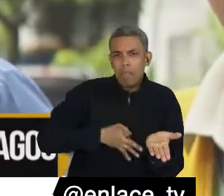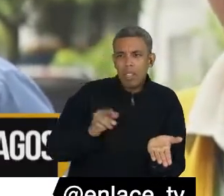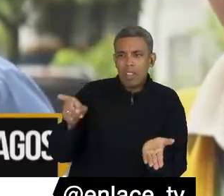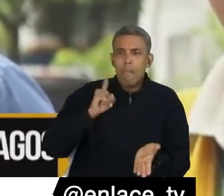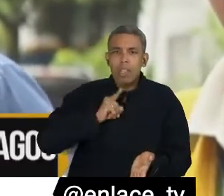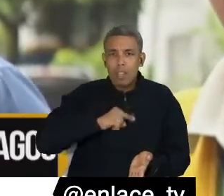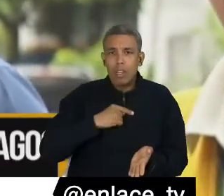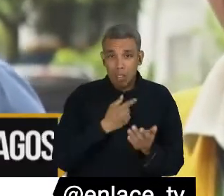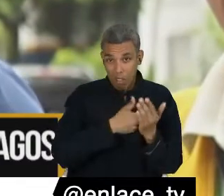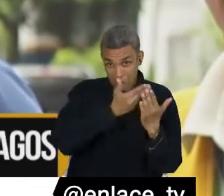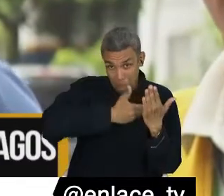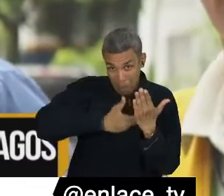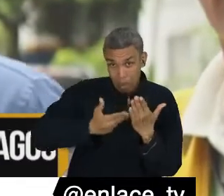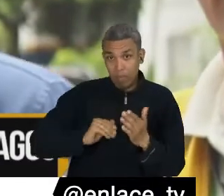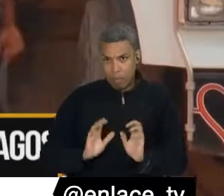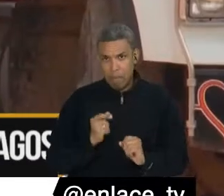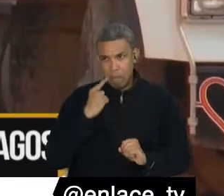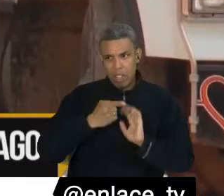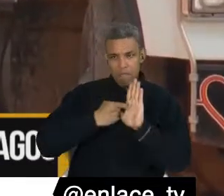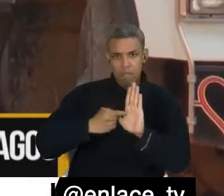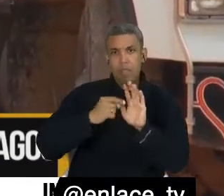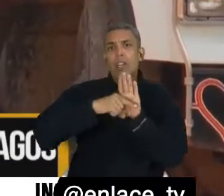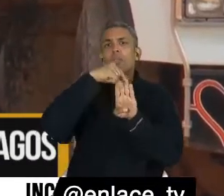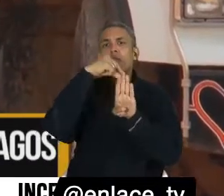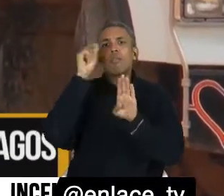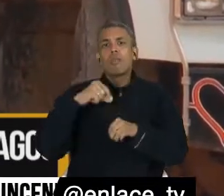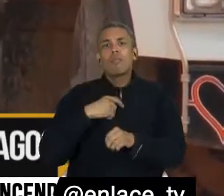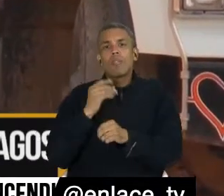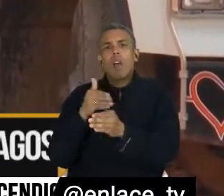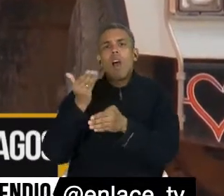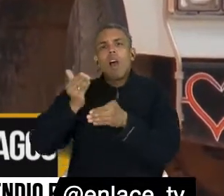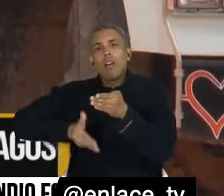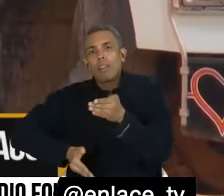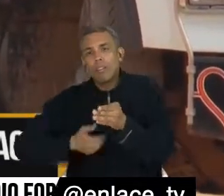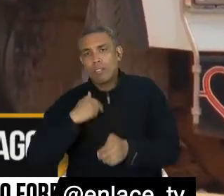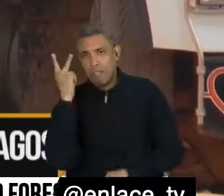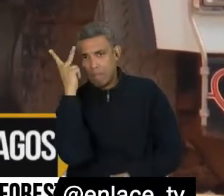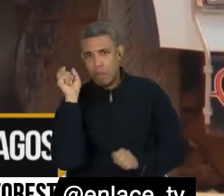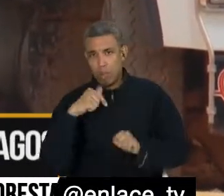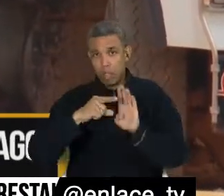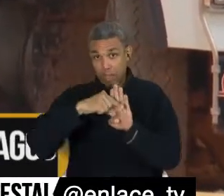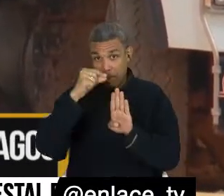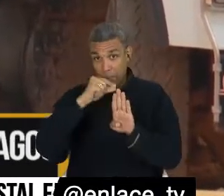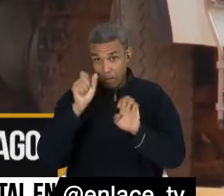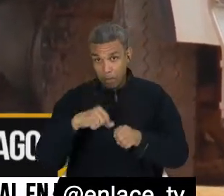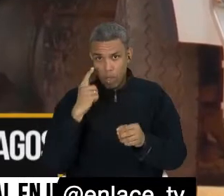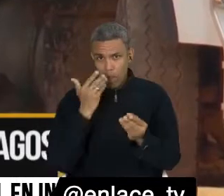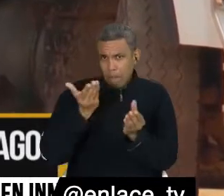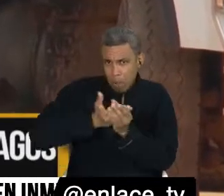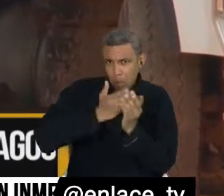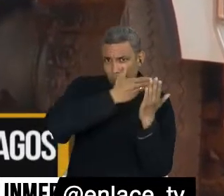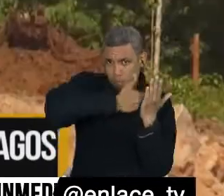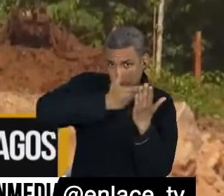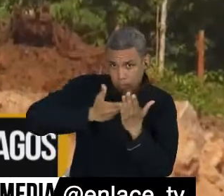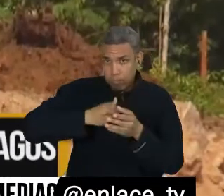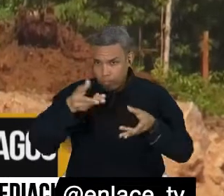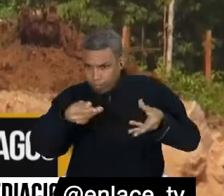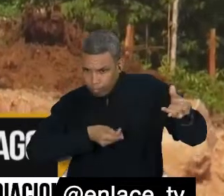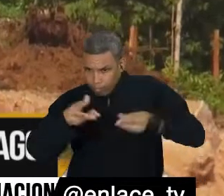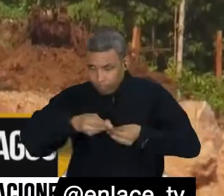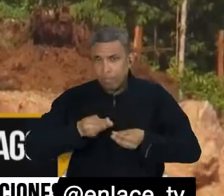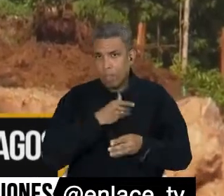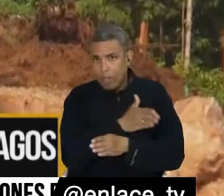está jugando mal con nosotros. Hasta el próximo viernes, la Cámara de Comercio de Barranca Bermeja ha fijado el plazo para recibir toda la documentación en